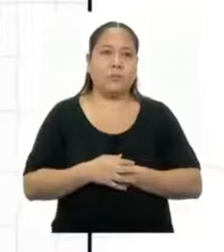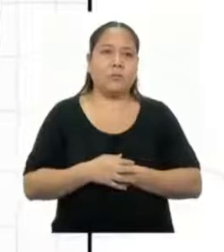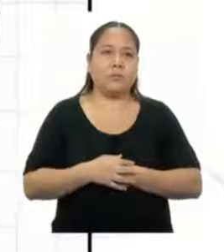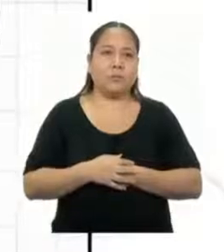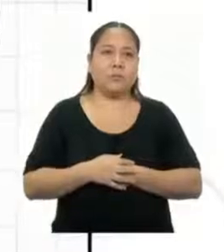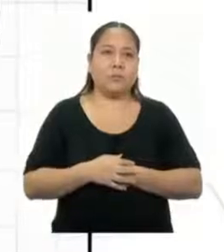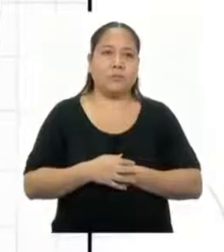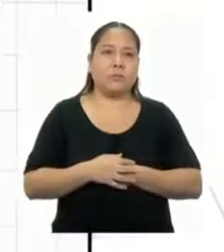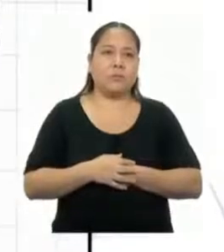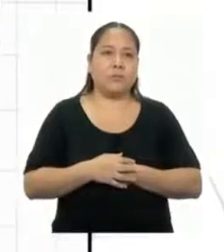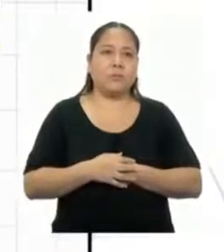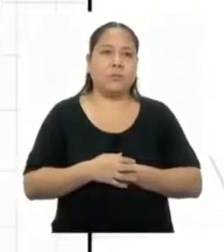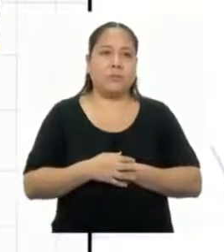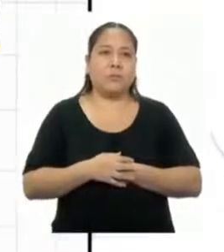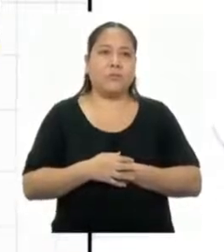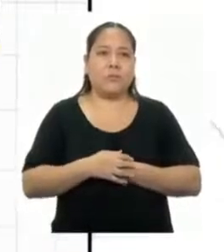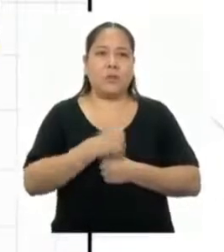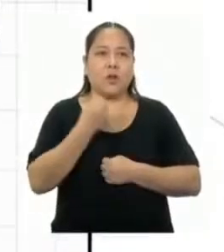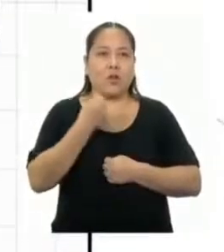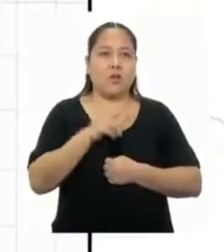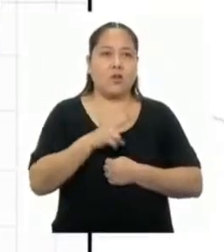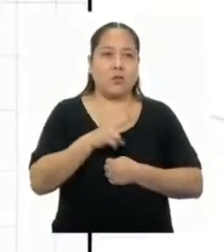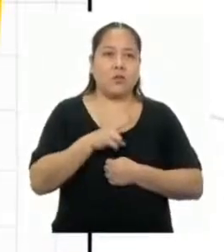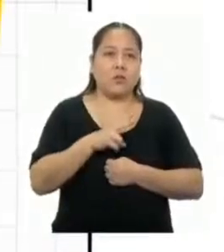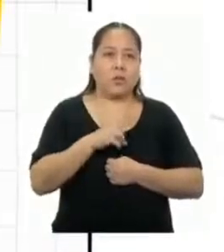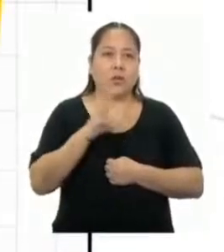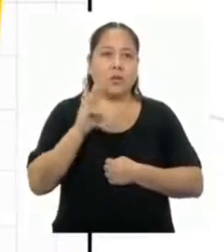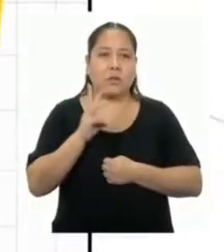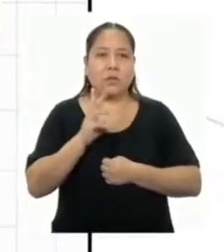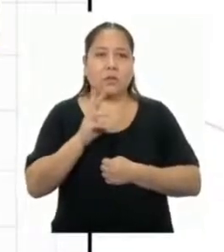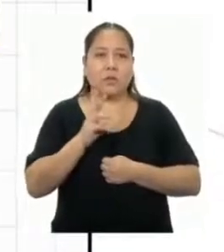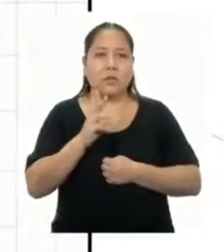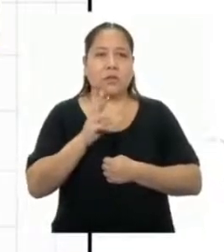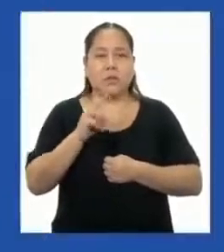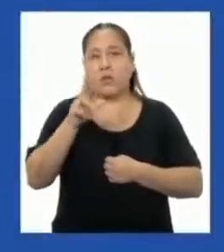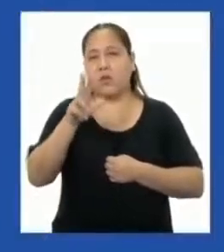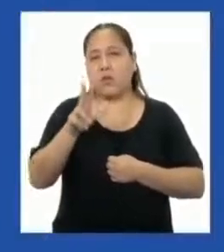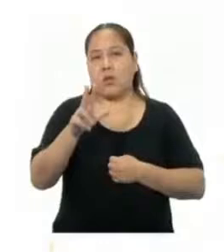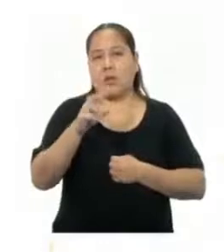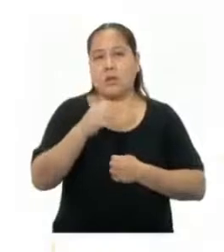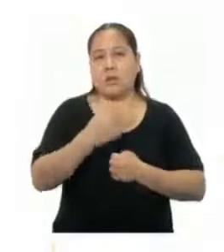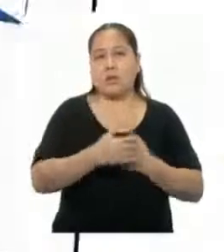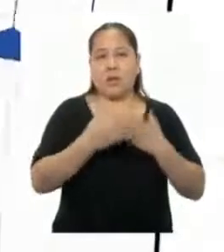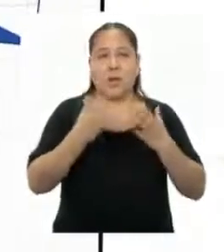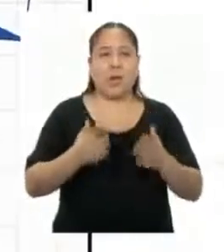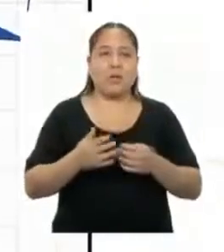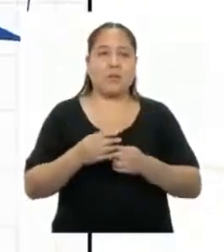Aquí solo uso 12 listones de 50 y 6 de 40. Probaré con 3 cajas.